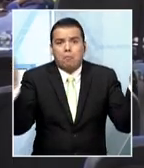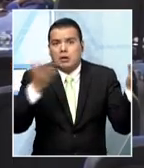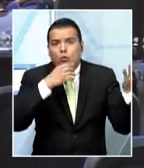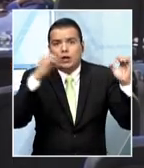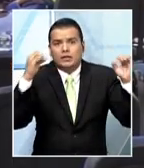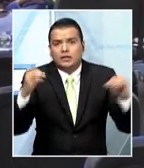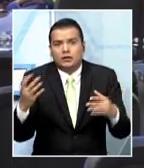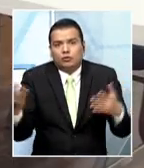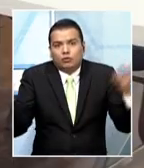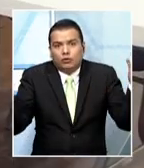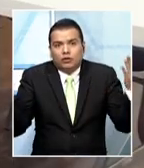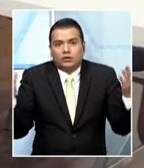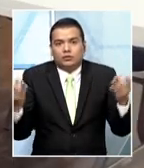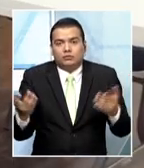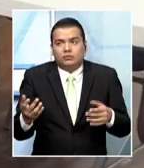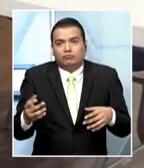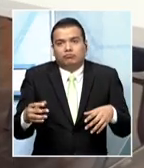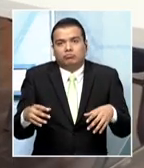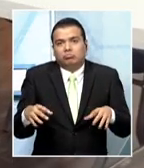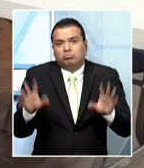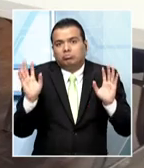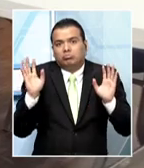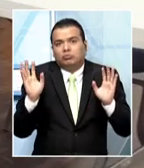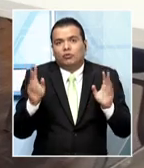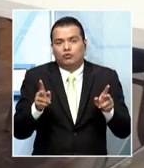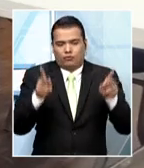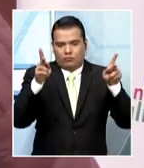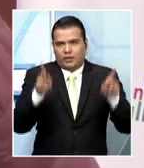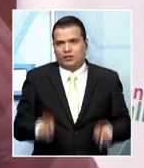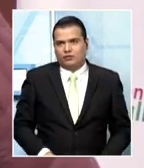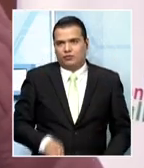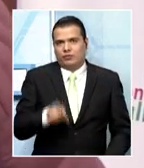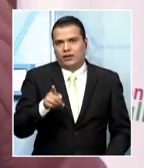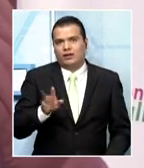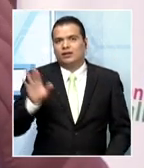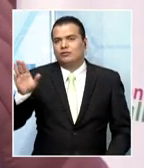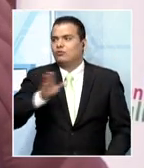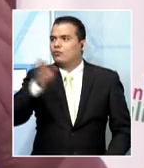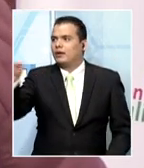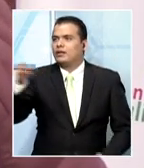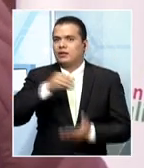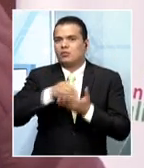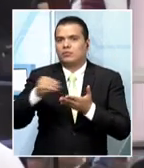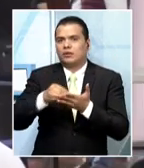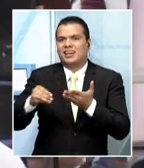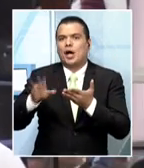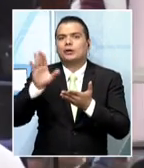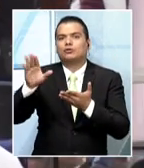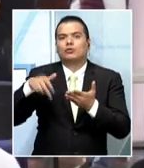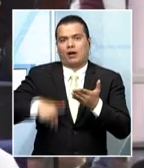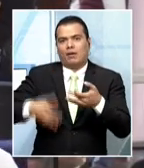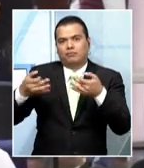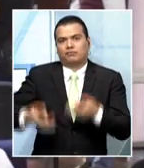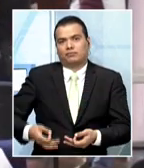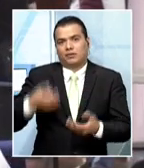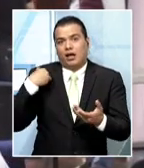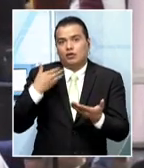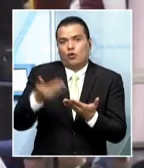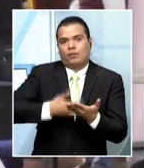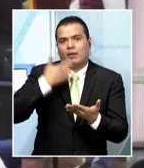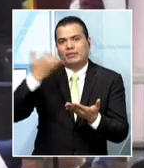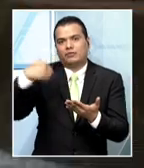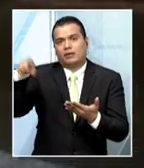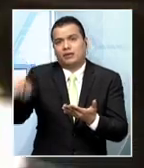el bandido se va a prevenir o no va a hacer uso de este tipo de regulación